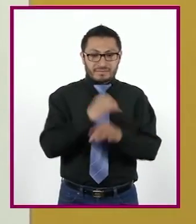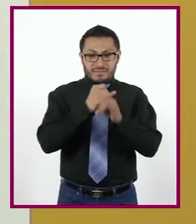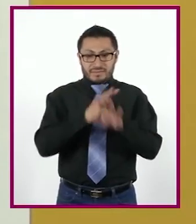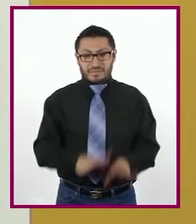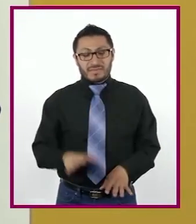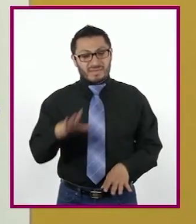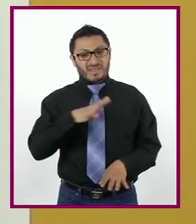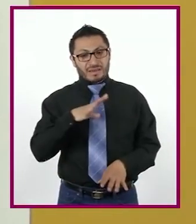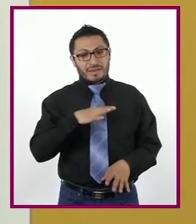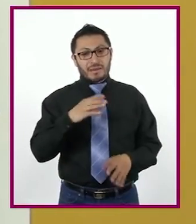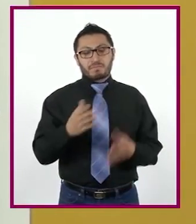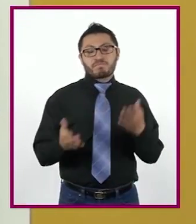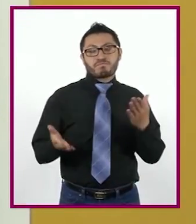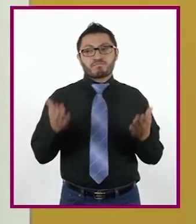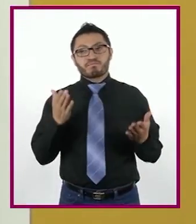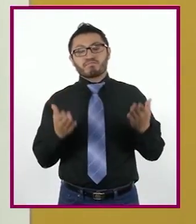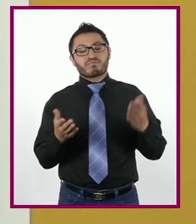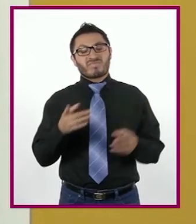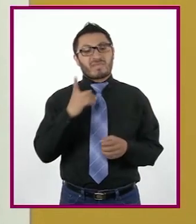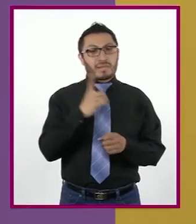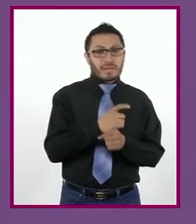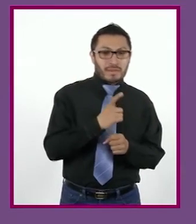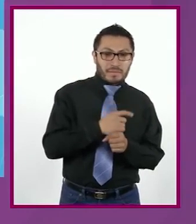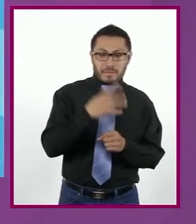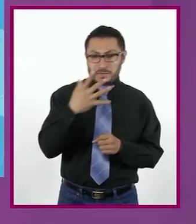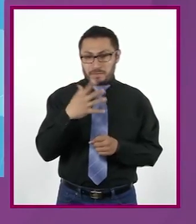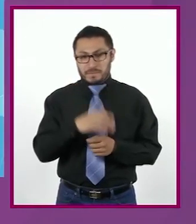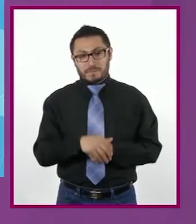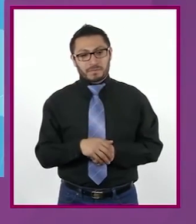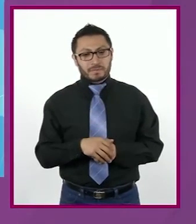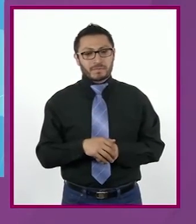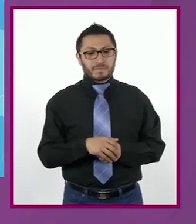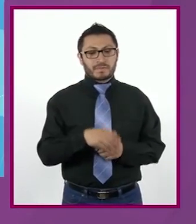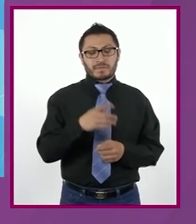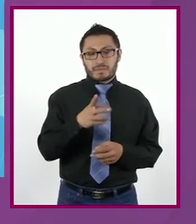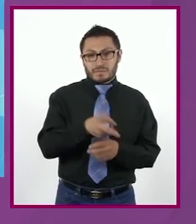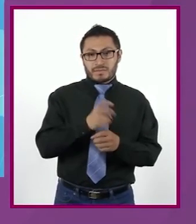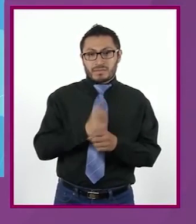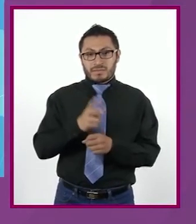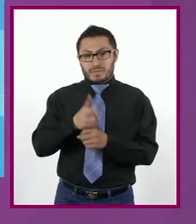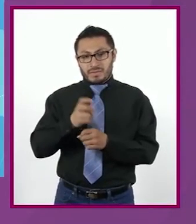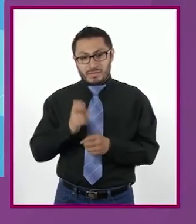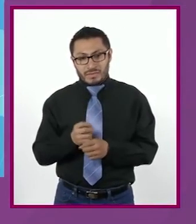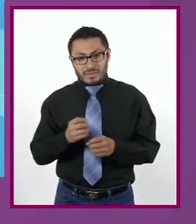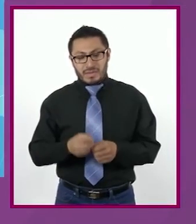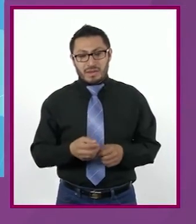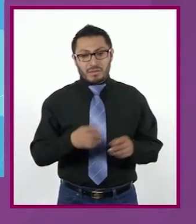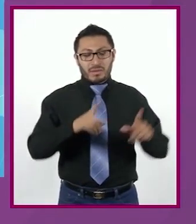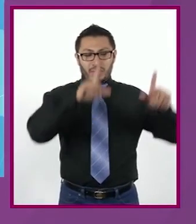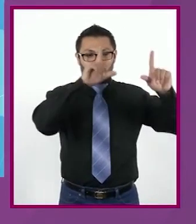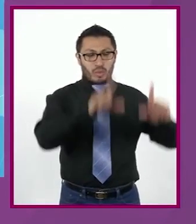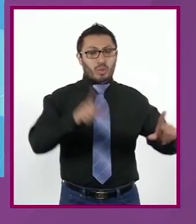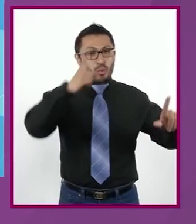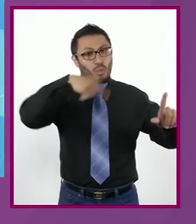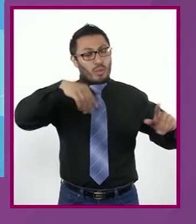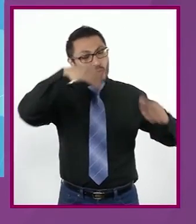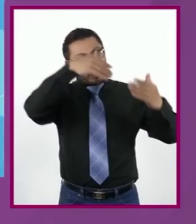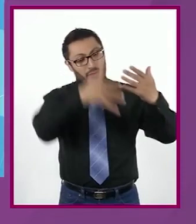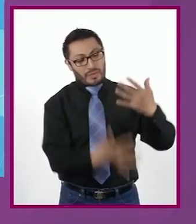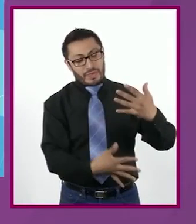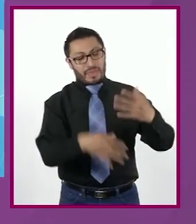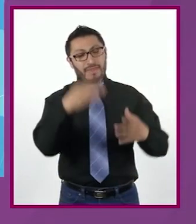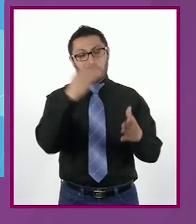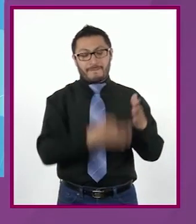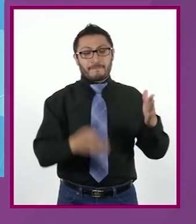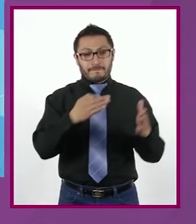que tenemos y calculemos los primeros 5. Los invitamos a que calculen los siguientes 5 datos, con la finalidad